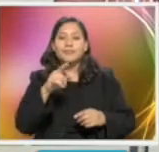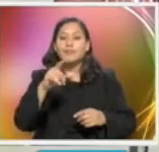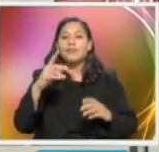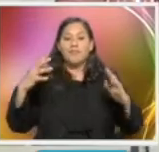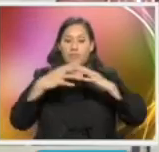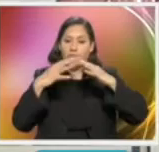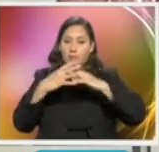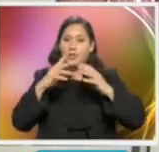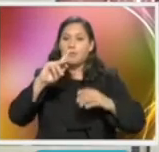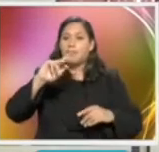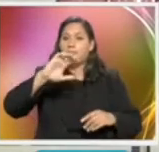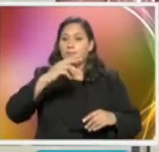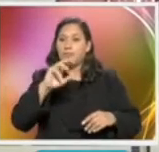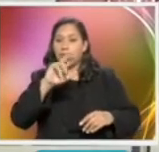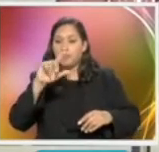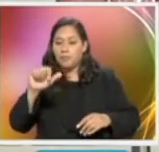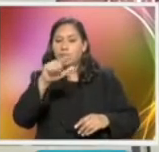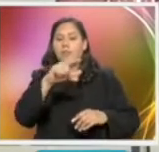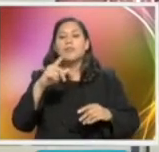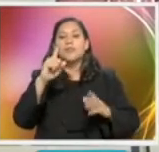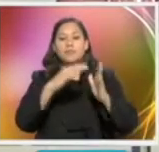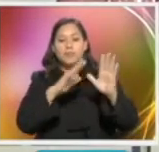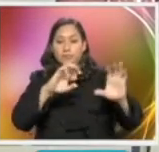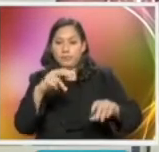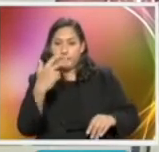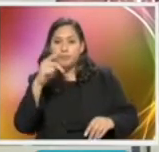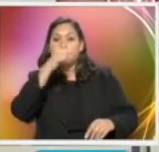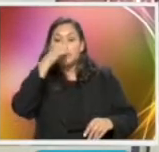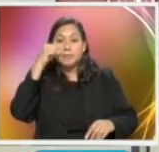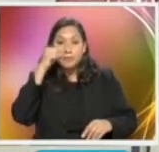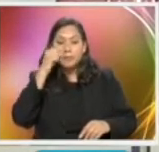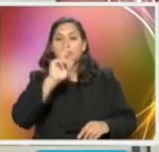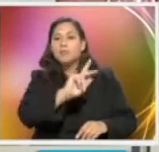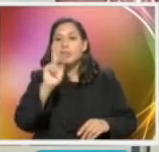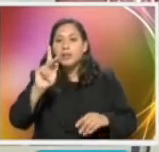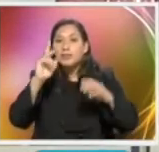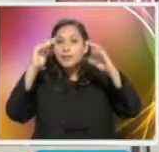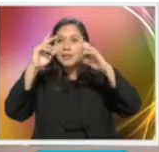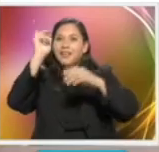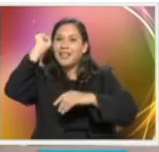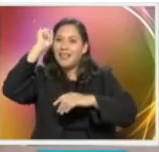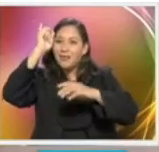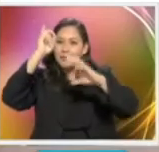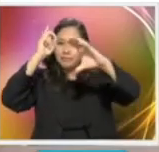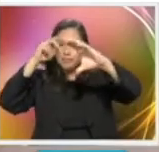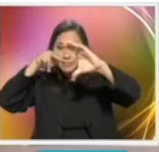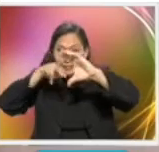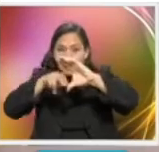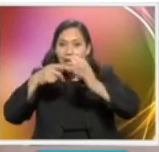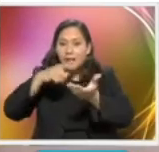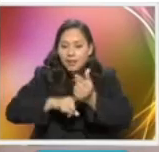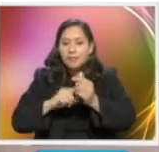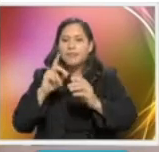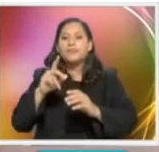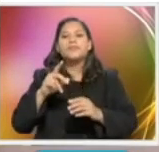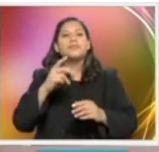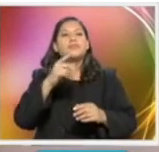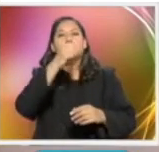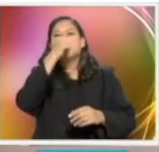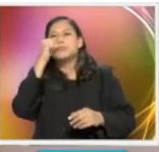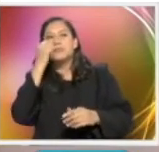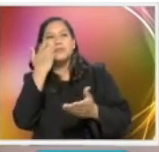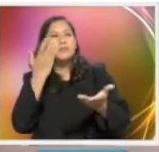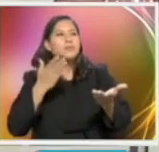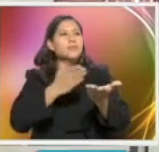Pancho Villa en 1913 en Ciudad Juárez que fue comparada al caballo de Troya. Resulta que Pancho Villa quiere tomar Ciudad Juárez.